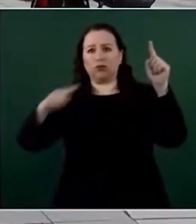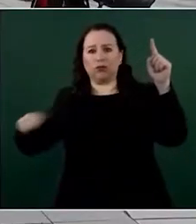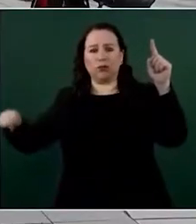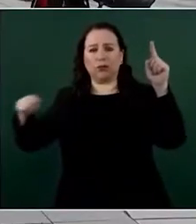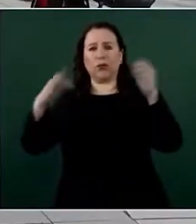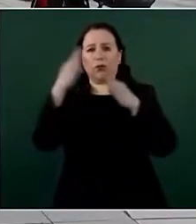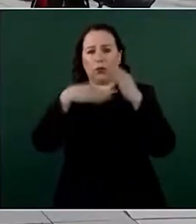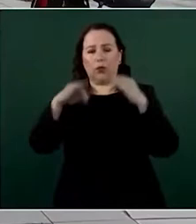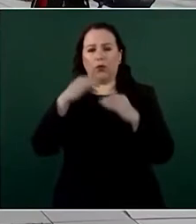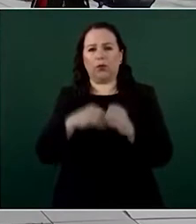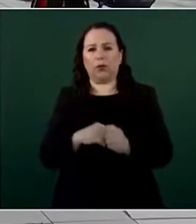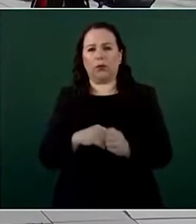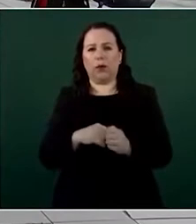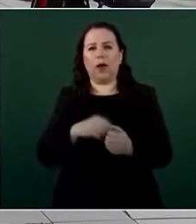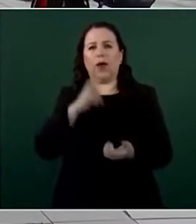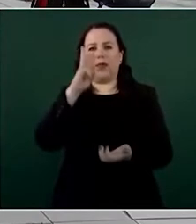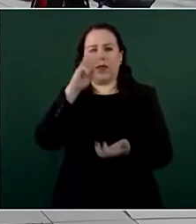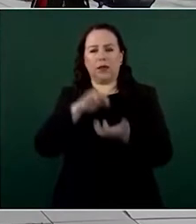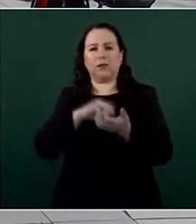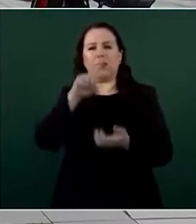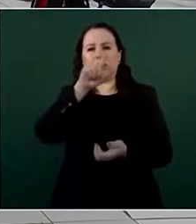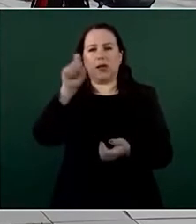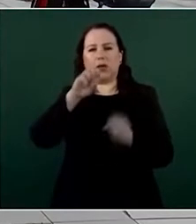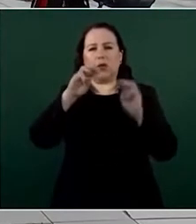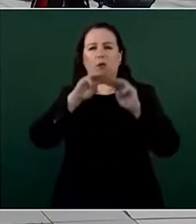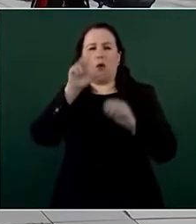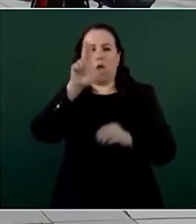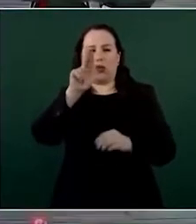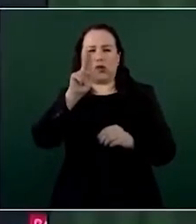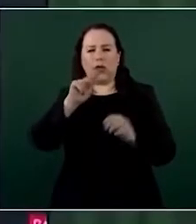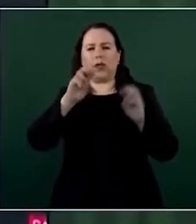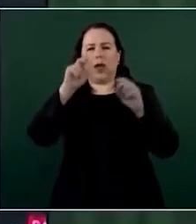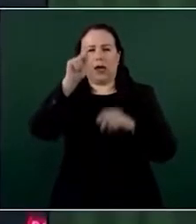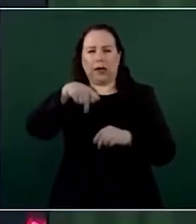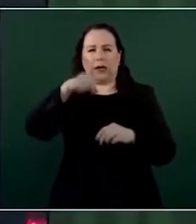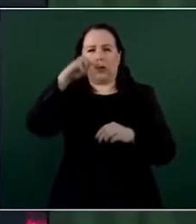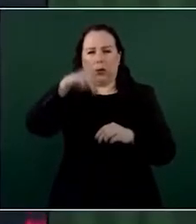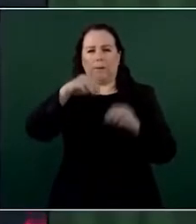que son 3.180 kilómetros,